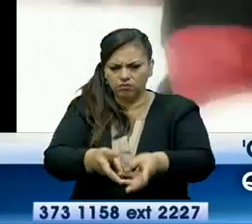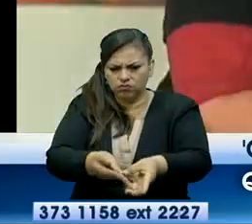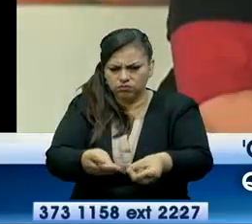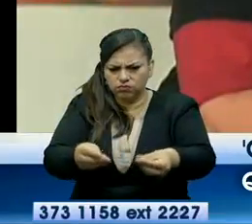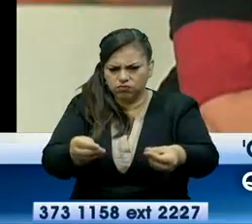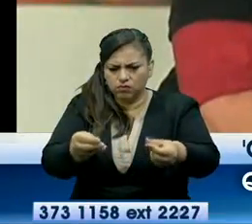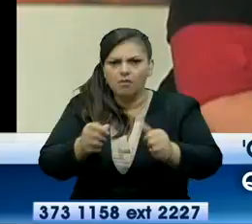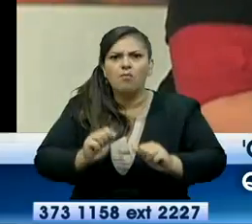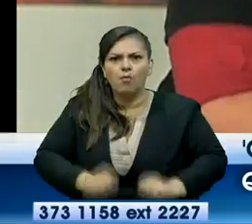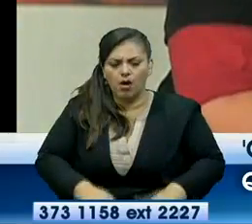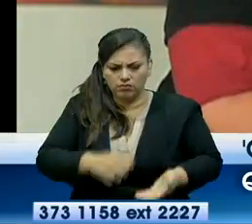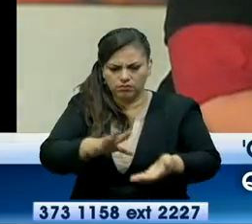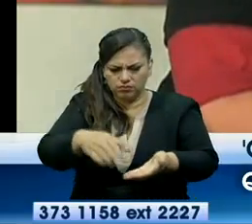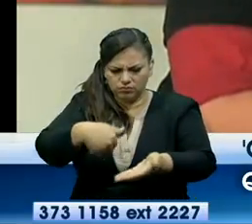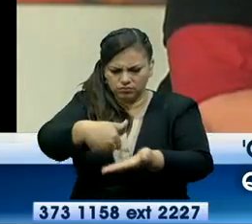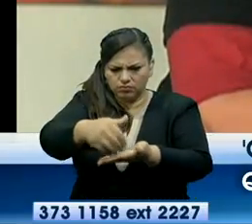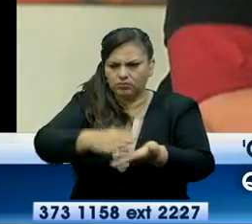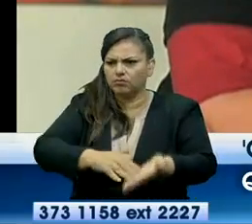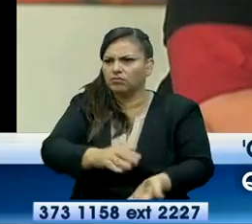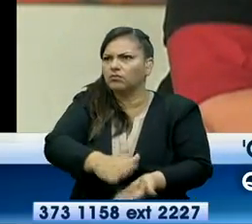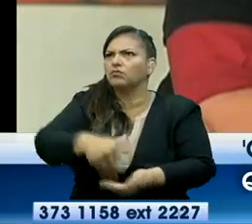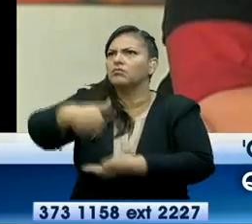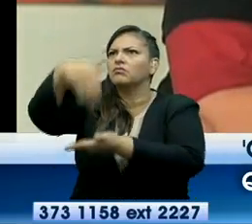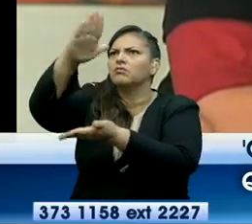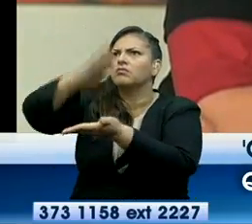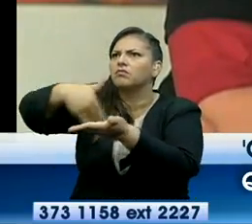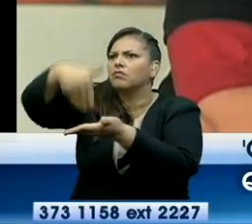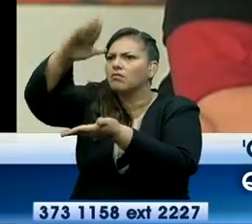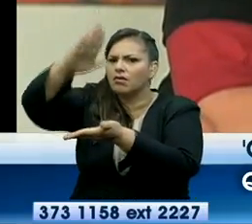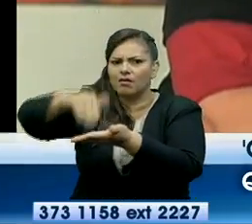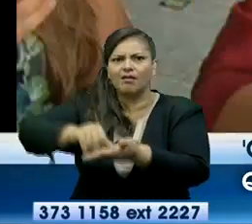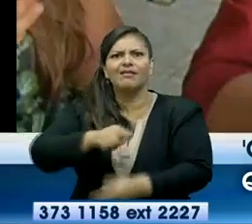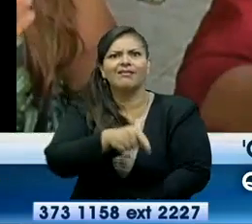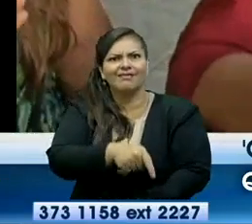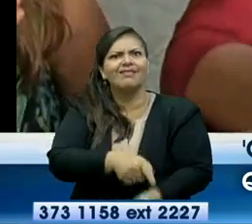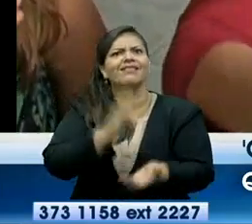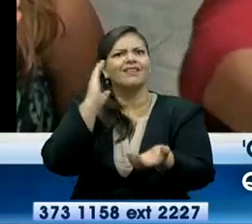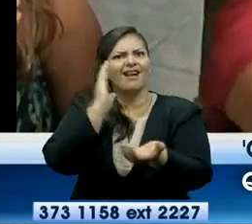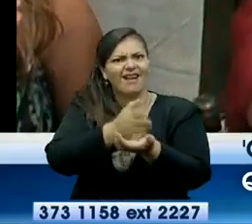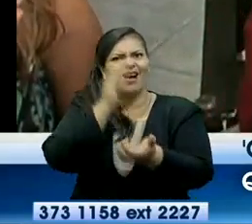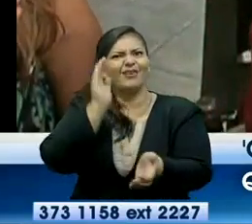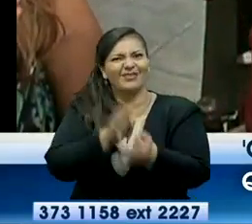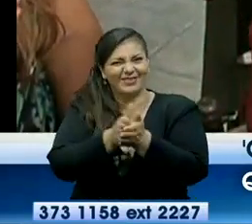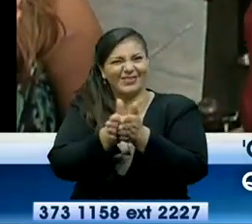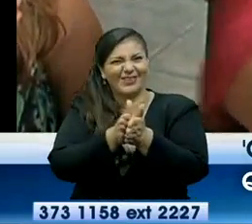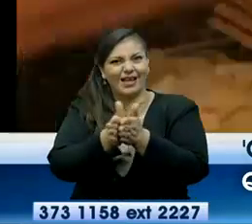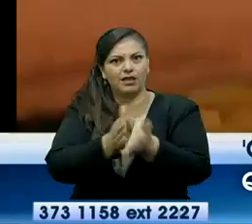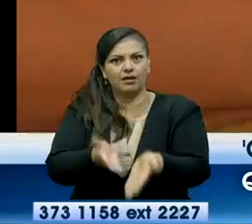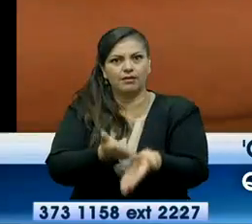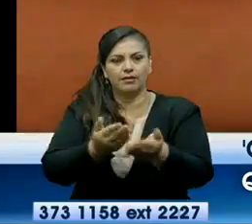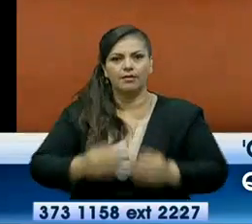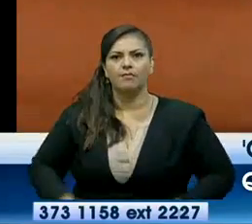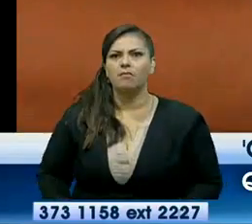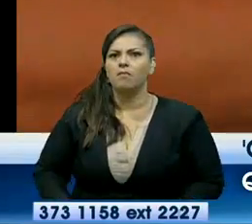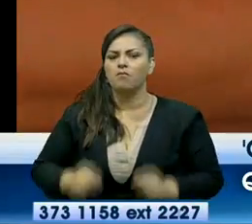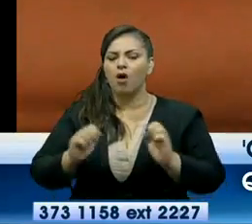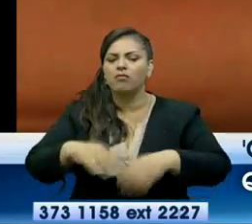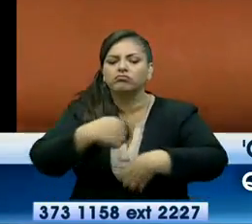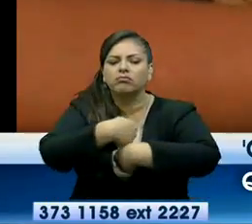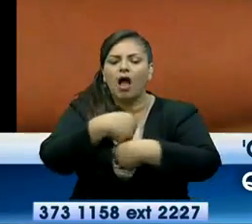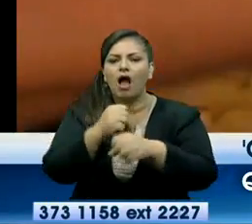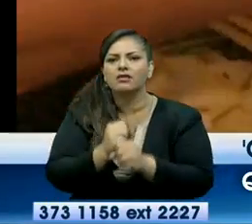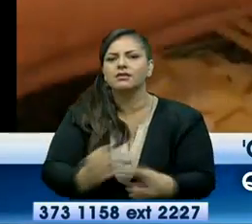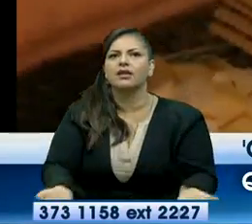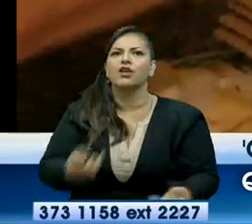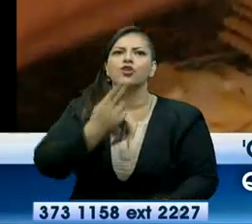otra de las cosas interesantes que me ha llevado a conocer este broma ha sido el que podemos preparar jaleas dulces